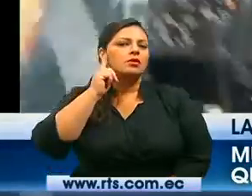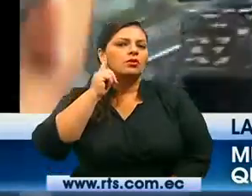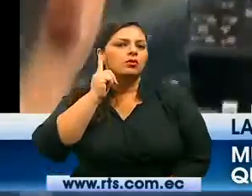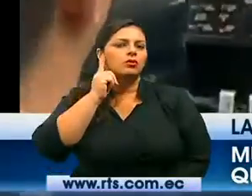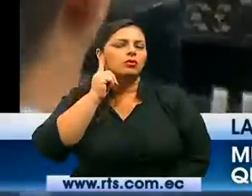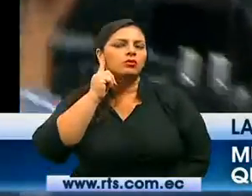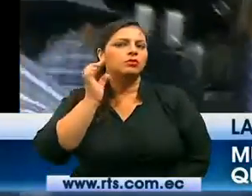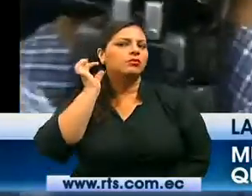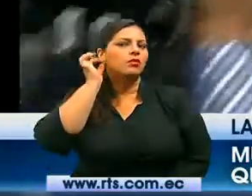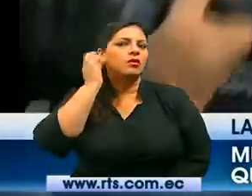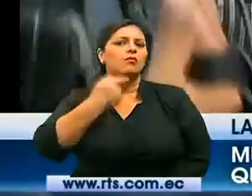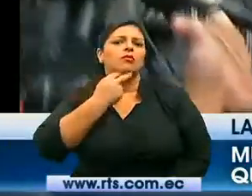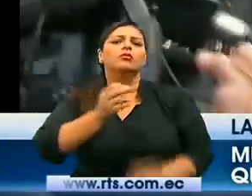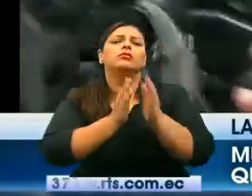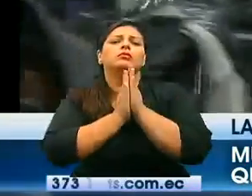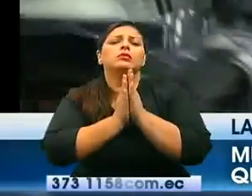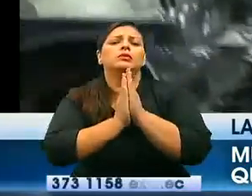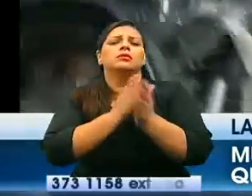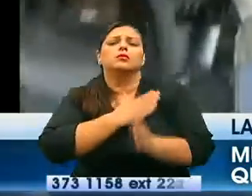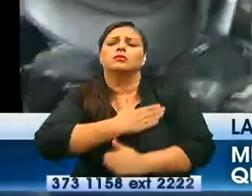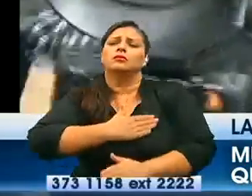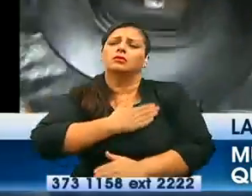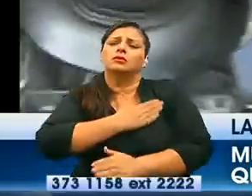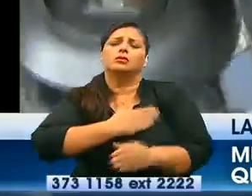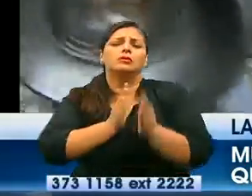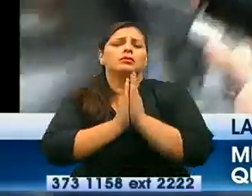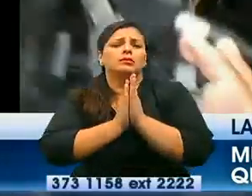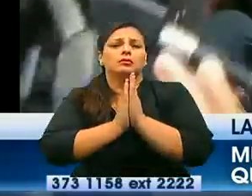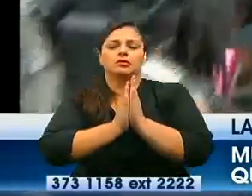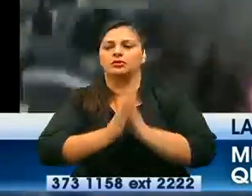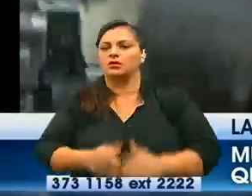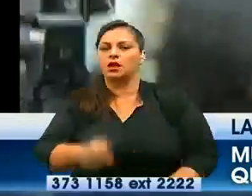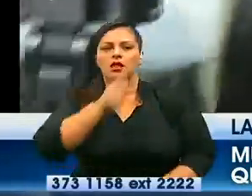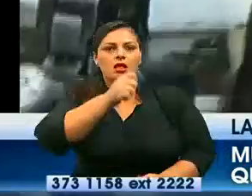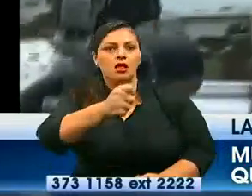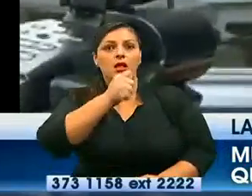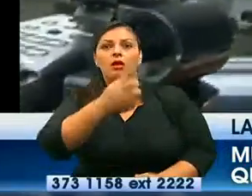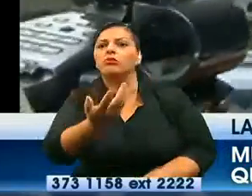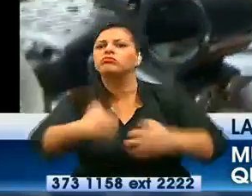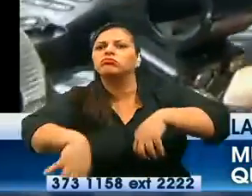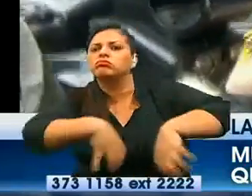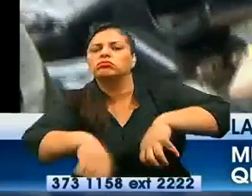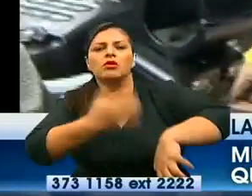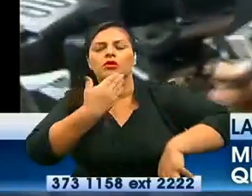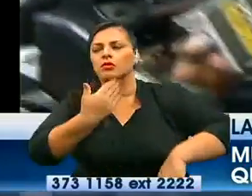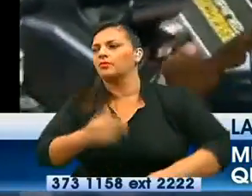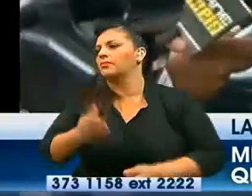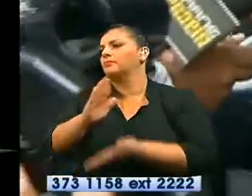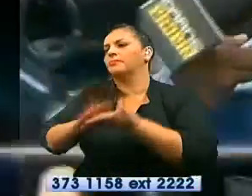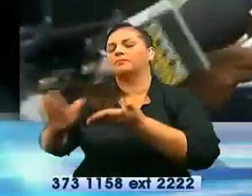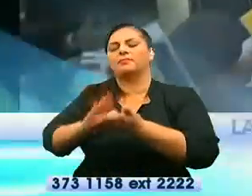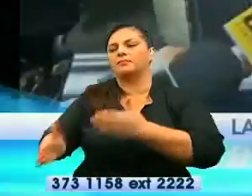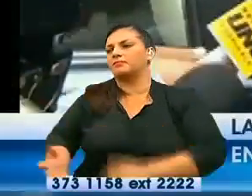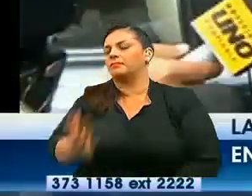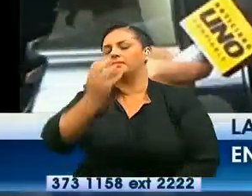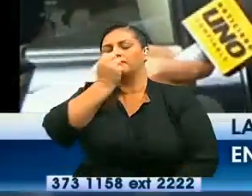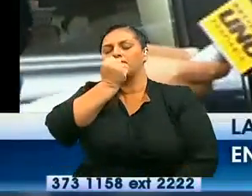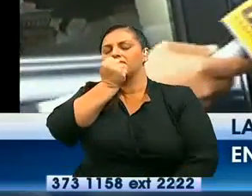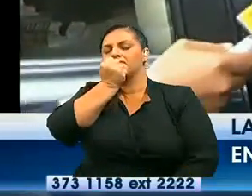Señora fiscal, ¿nos puede decir qué diligencia es la que se llevó a cabo, por favor? Estamos en una diligencia reservada.